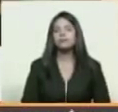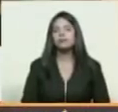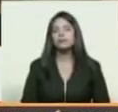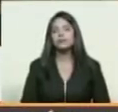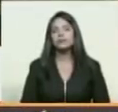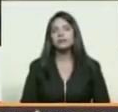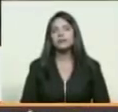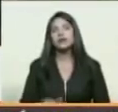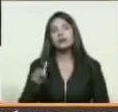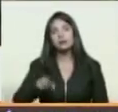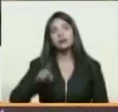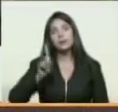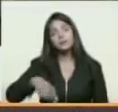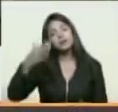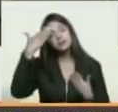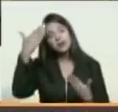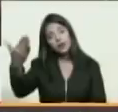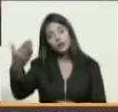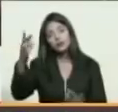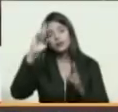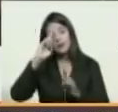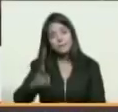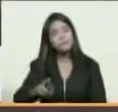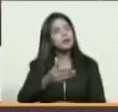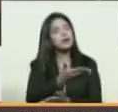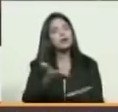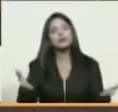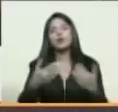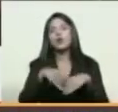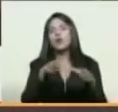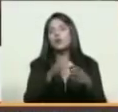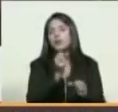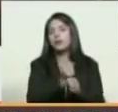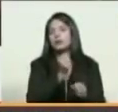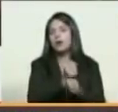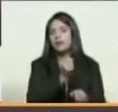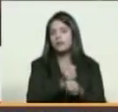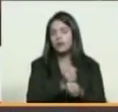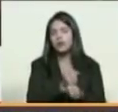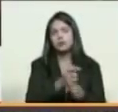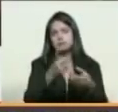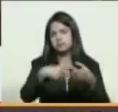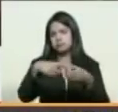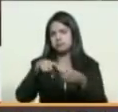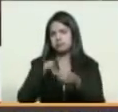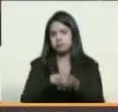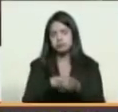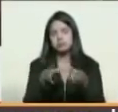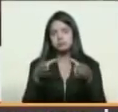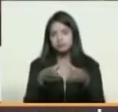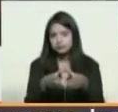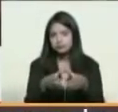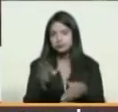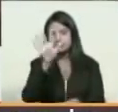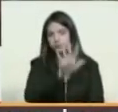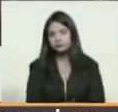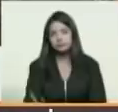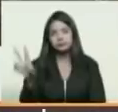aquí también nuestro saludo y respeto a todos los sindicatos y a los gremios del magisterio